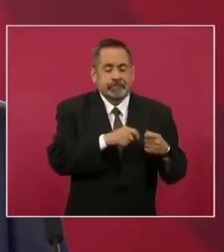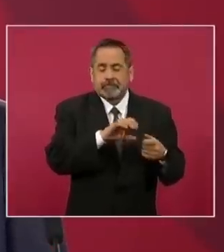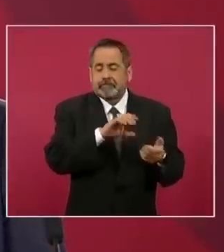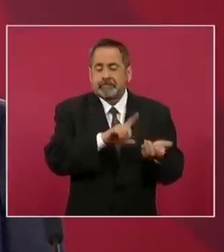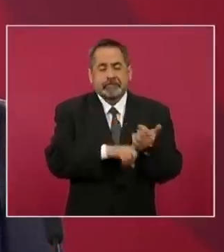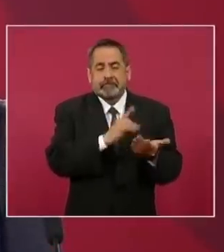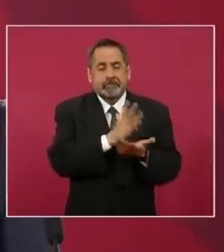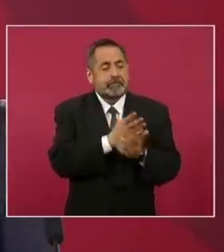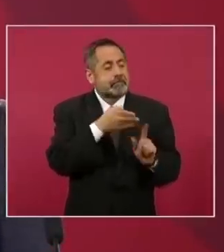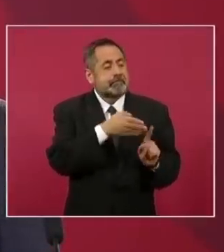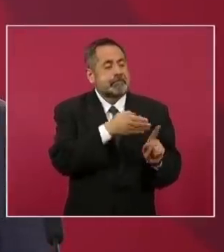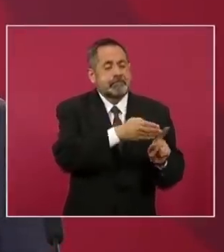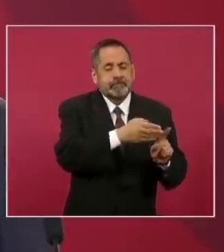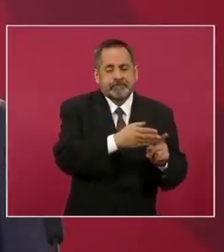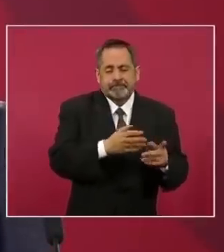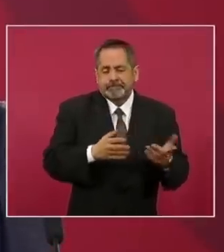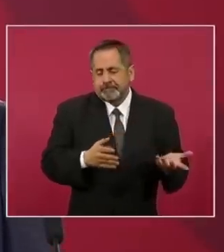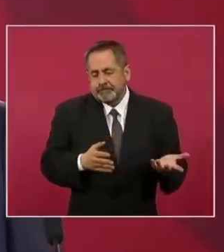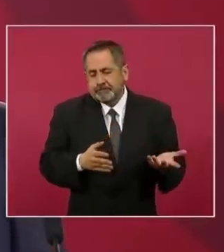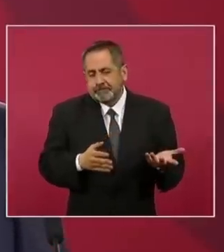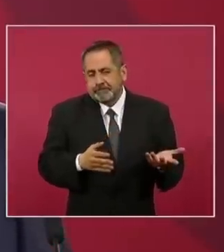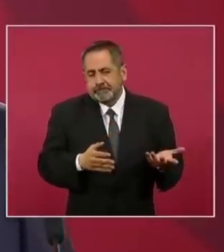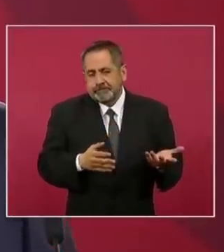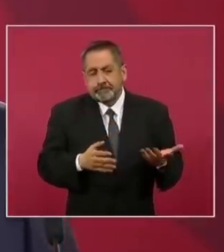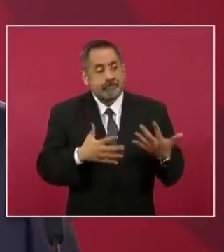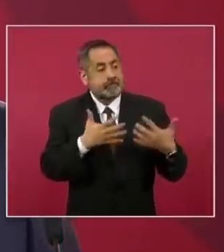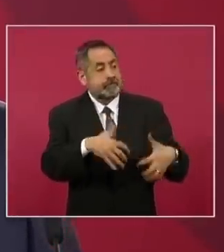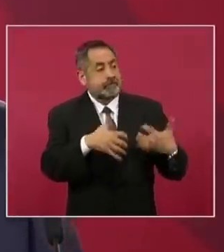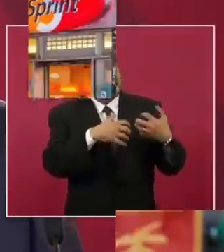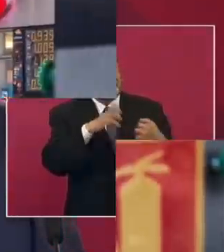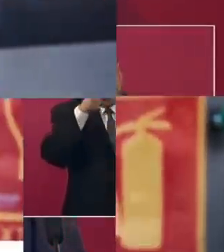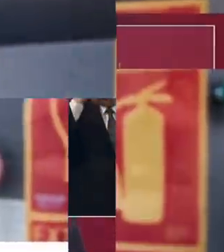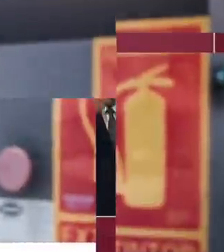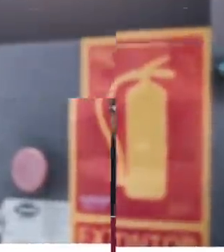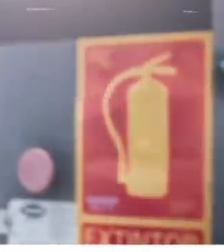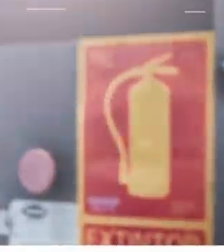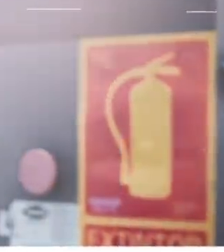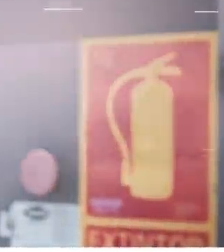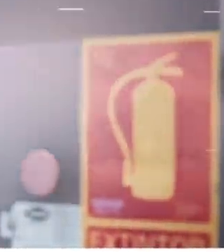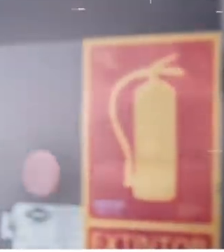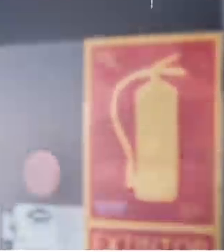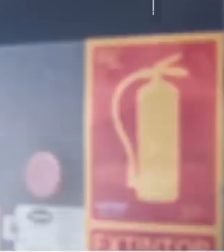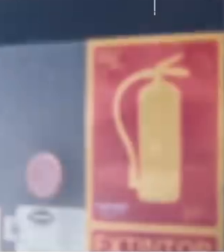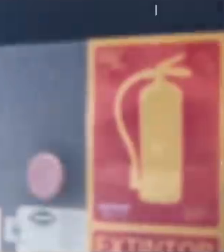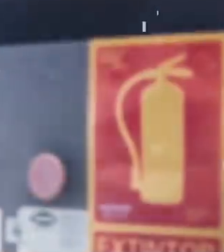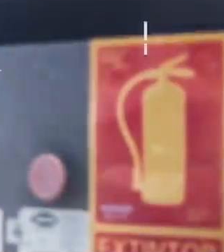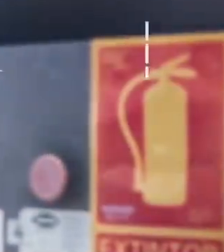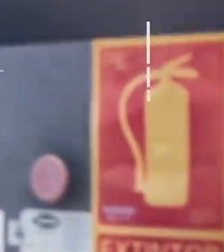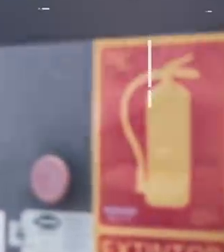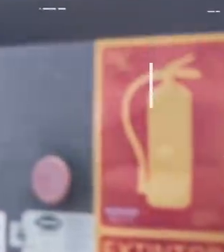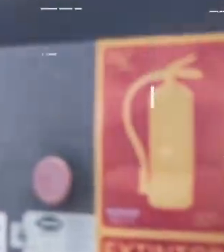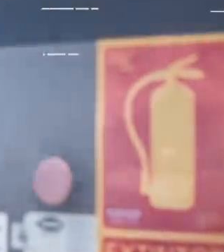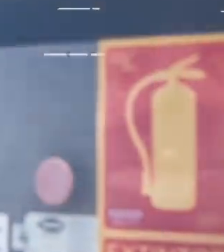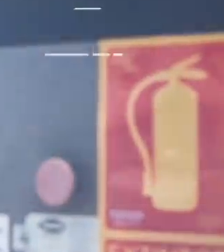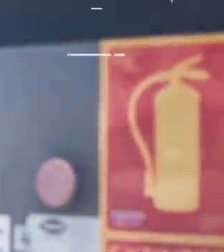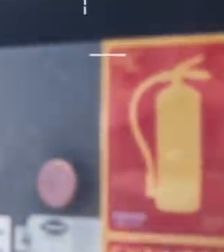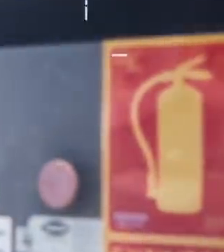favoritos, por lo general con empresas extranjeras que venían a saquear,